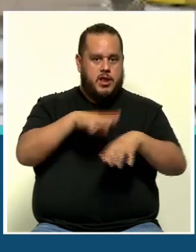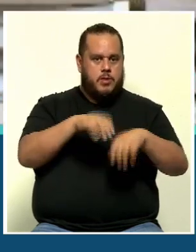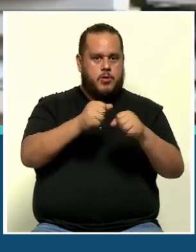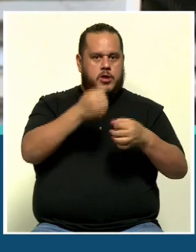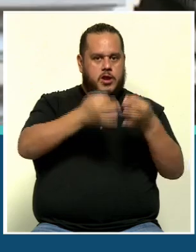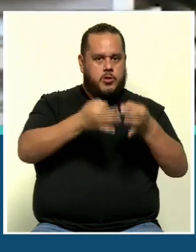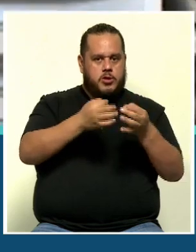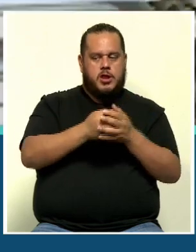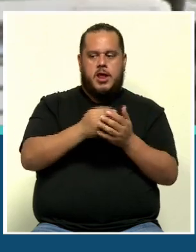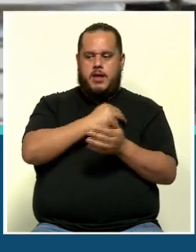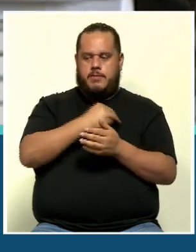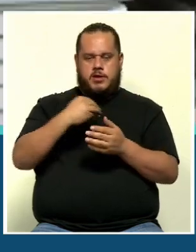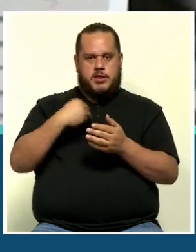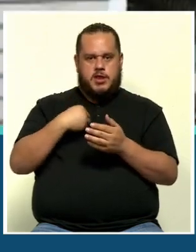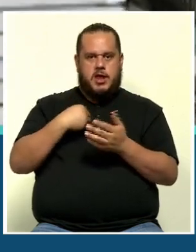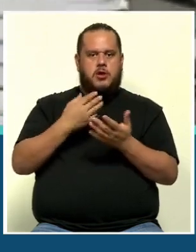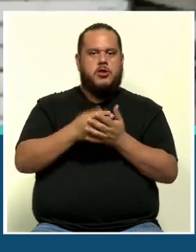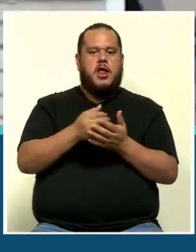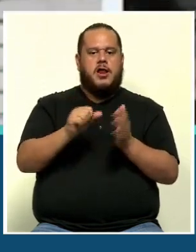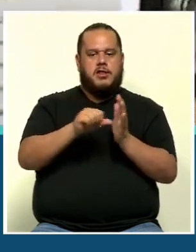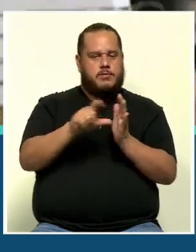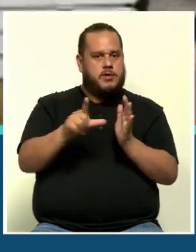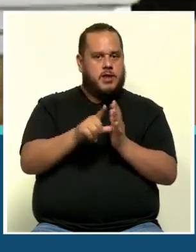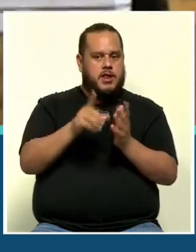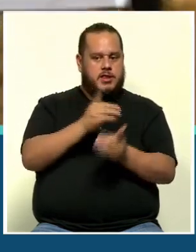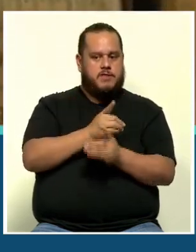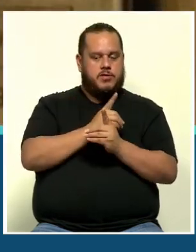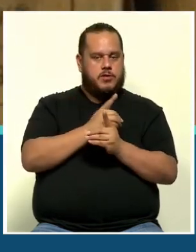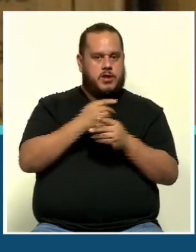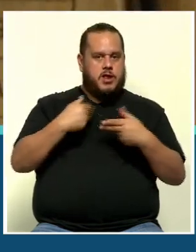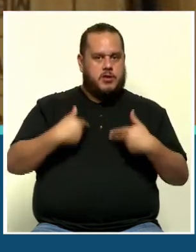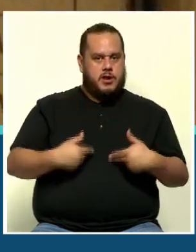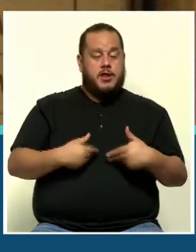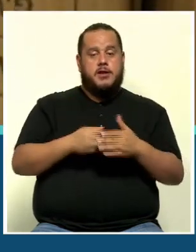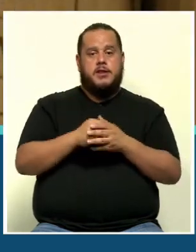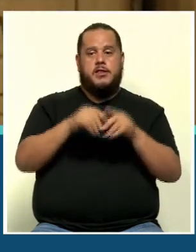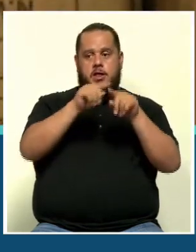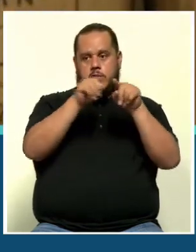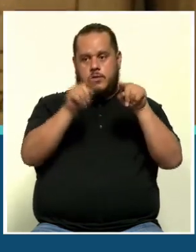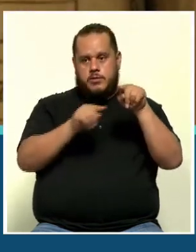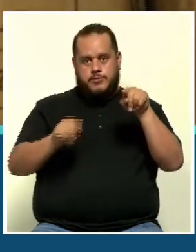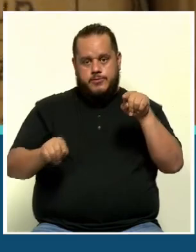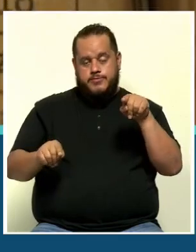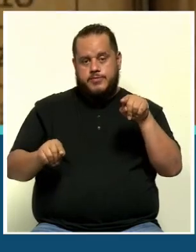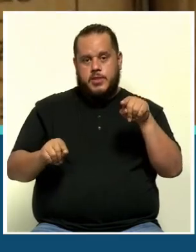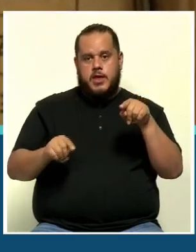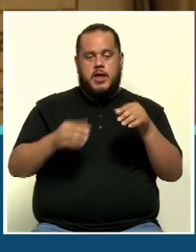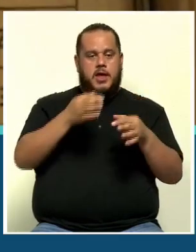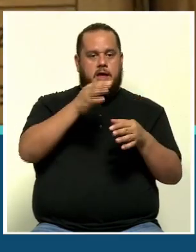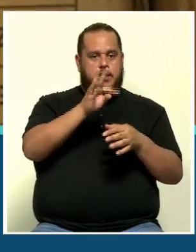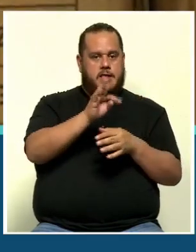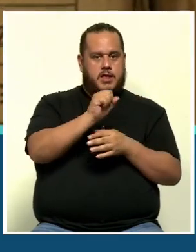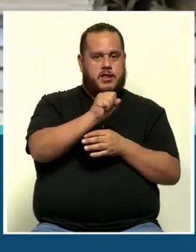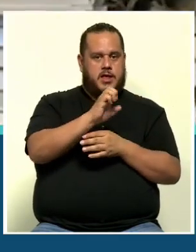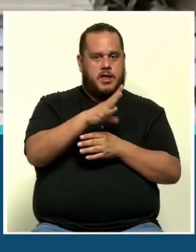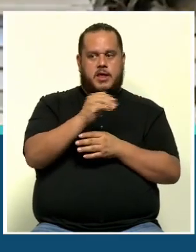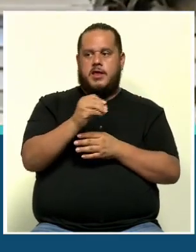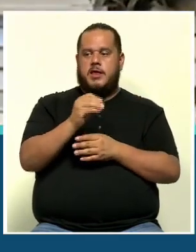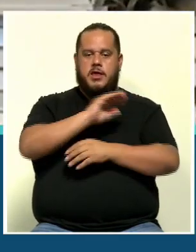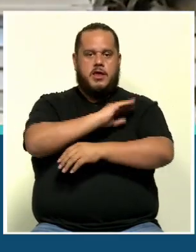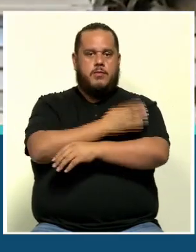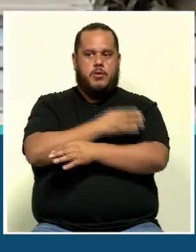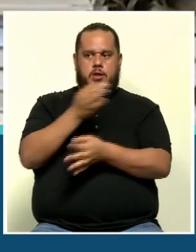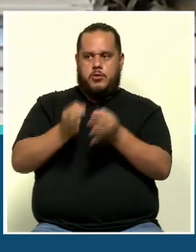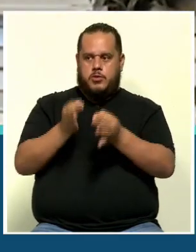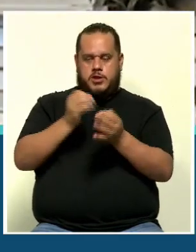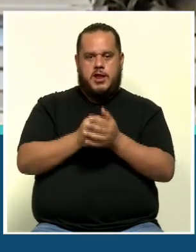y órganos desconcentrados, Asamblea Legislativa, Defensoría de los Habitantes, Contraloría General de la República, Tribunal Supremo de Elecciones y Poder Judicial.